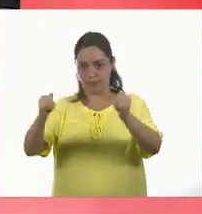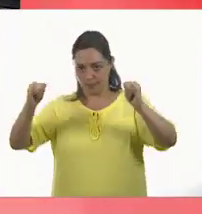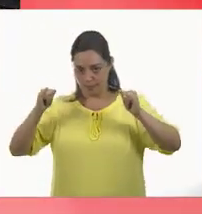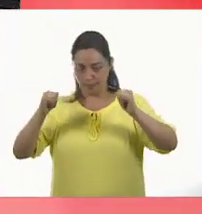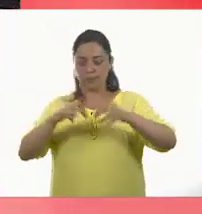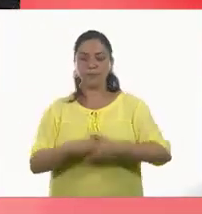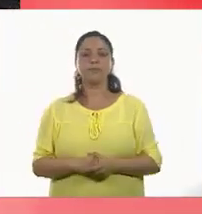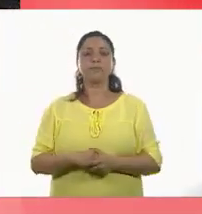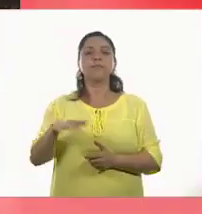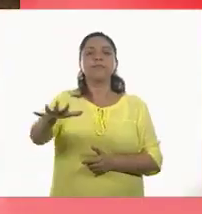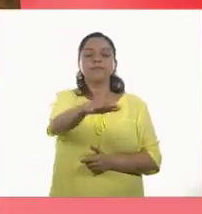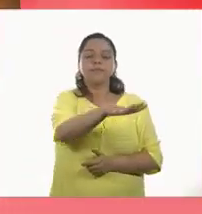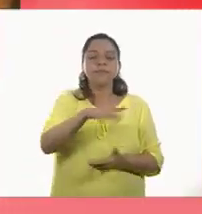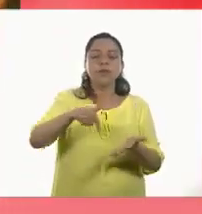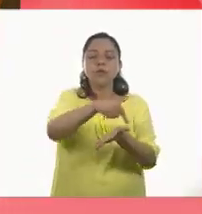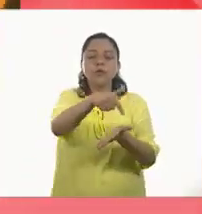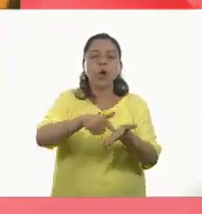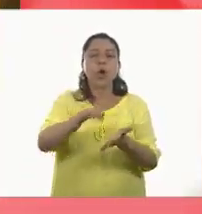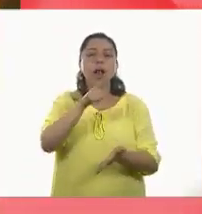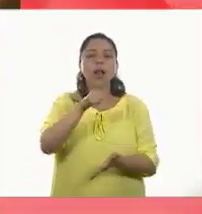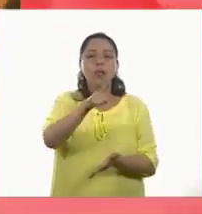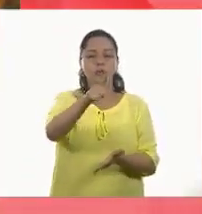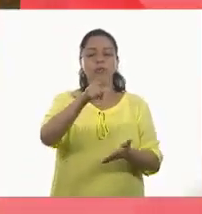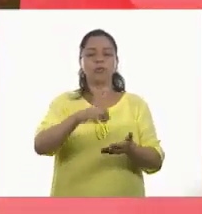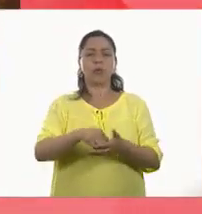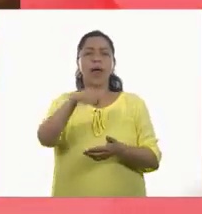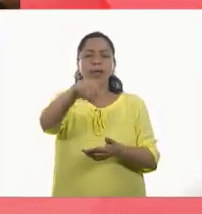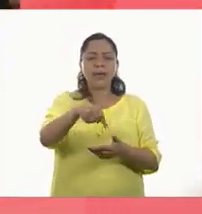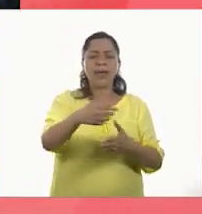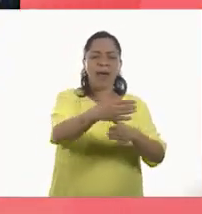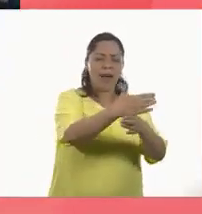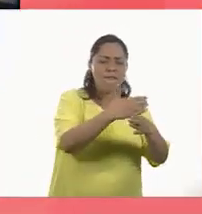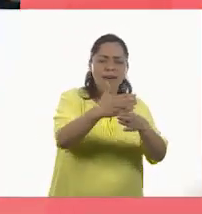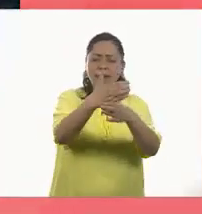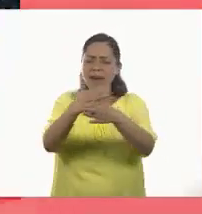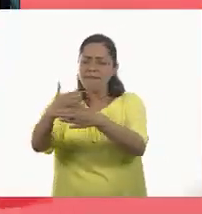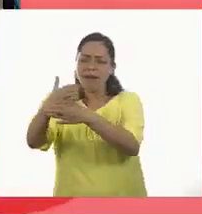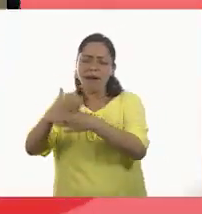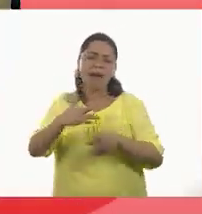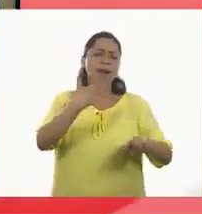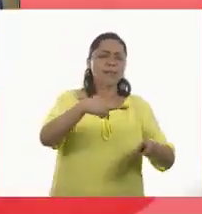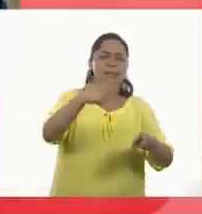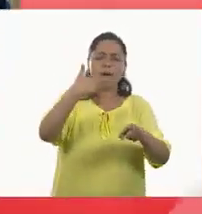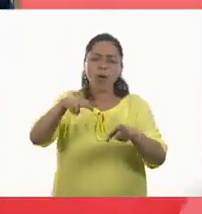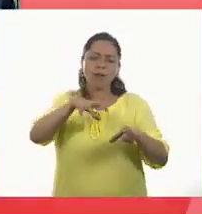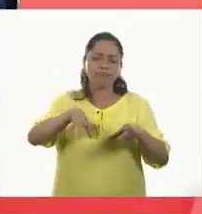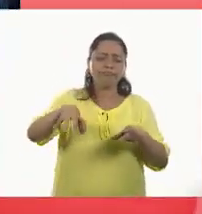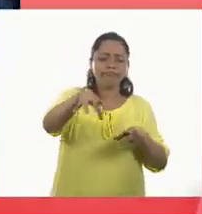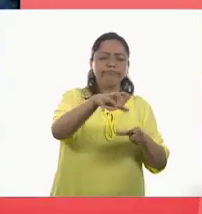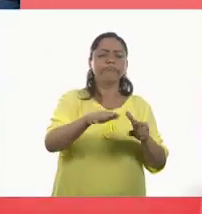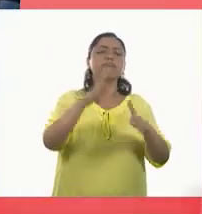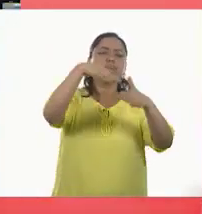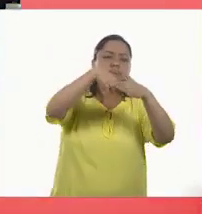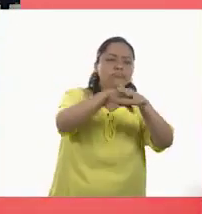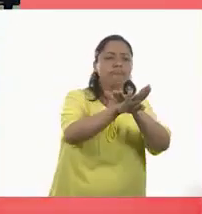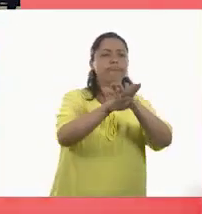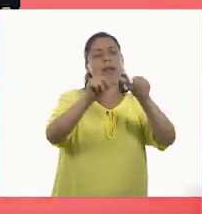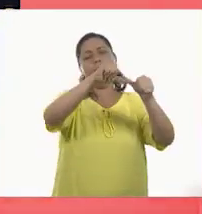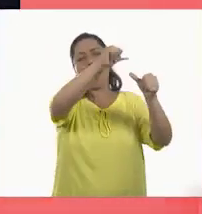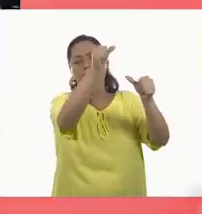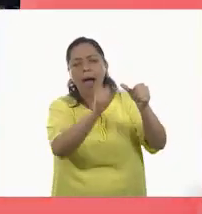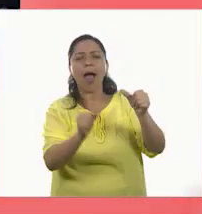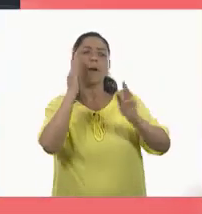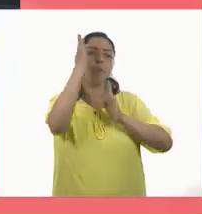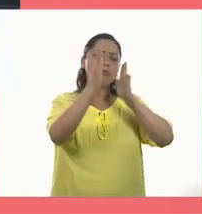la Zona Luz. Aquí se encuentran muchos cafés, restaurantes, galerías de arte, museos y